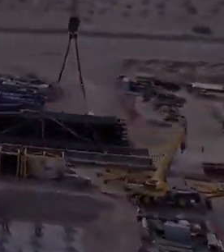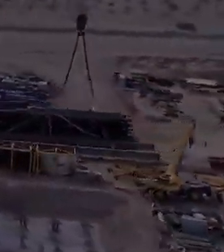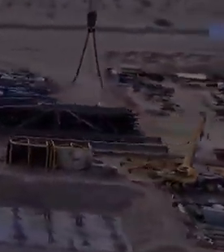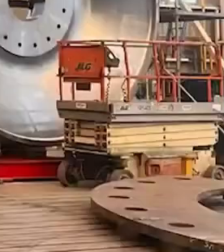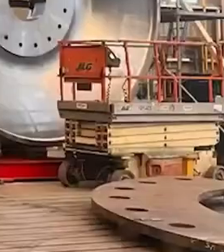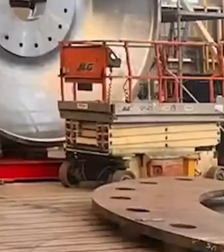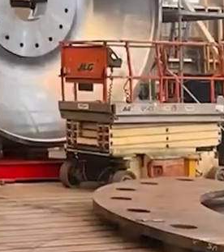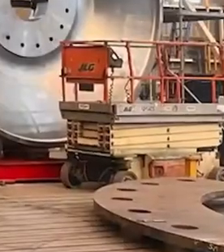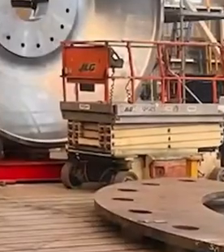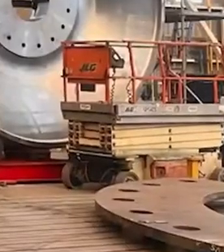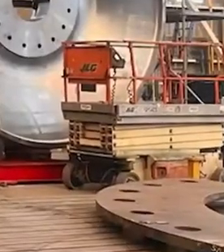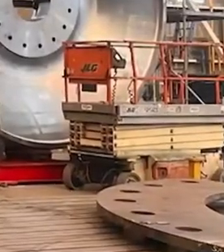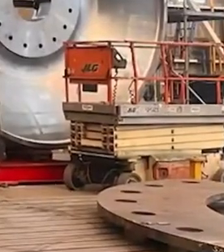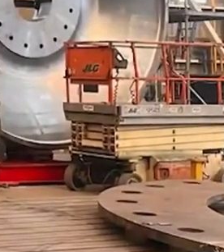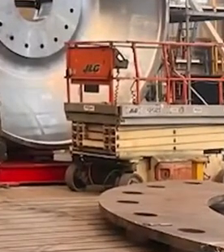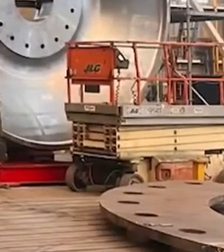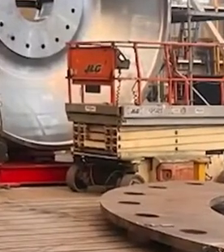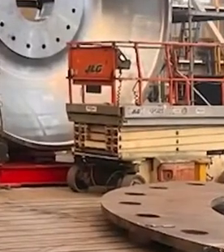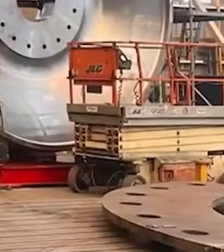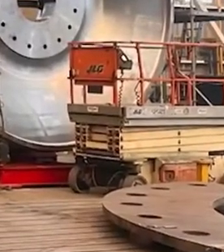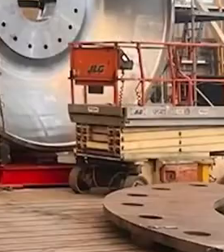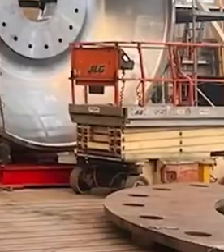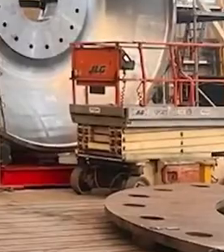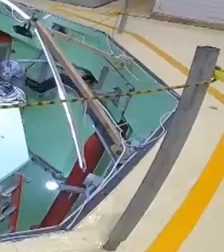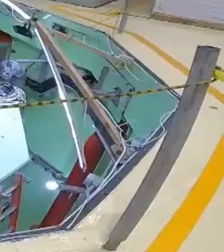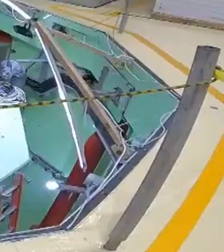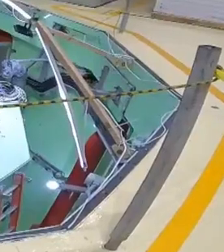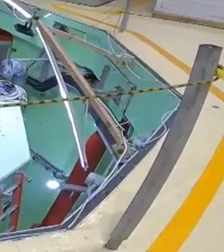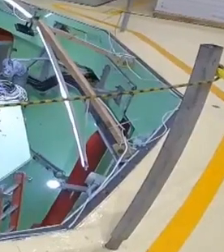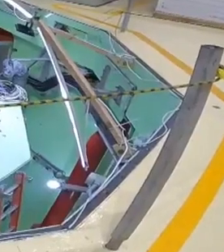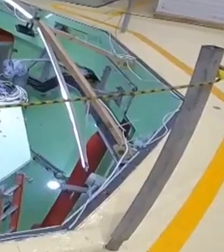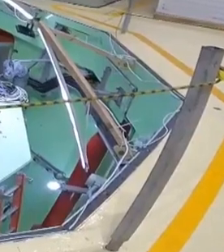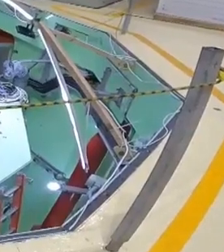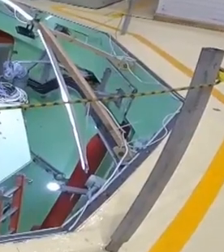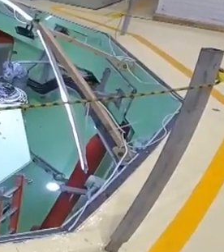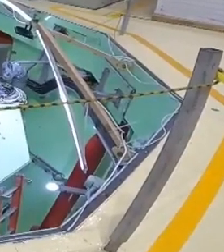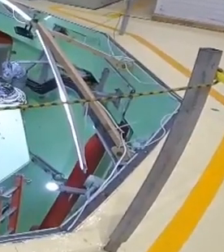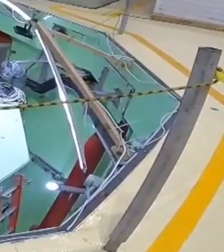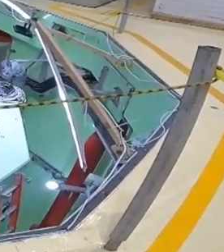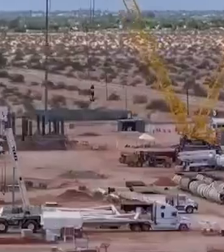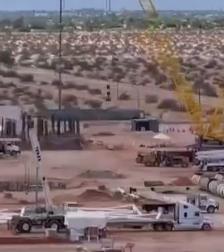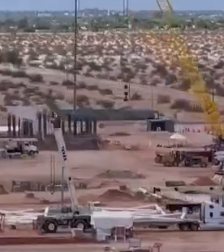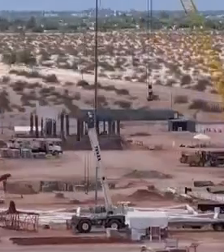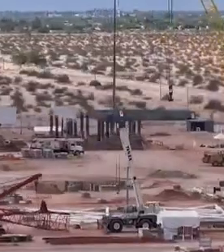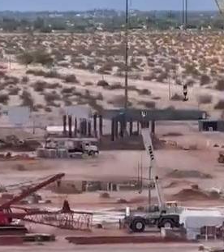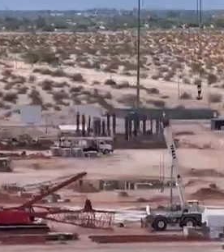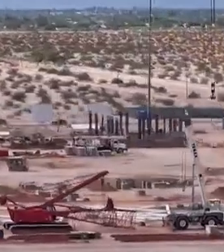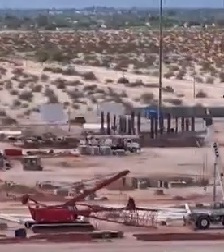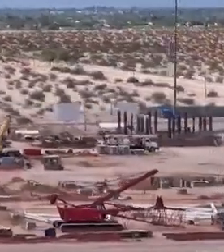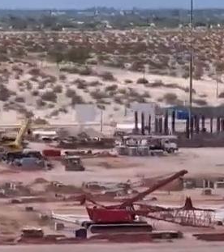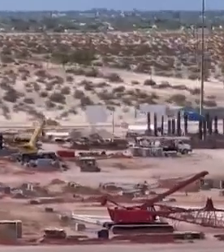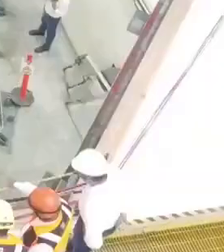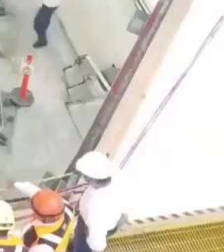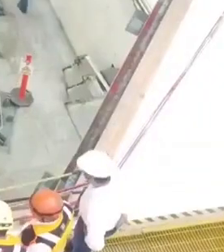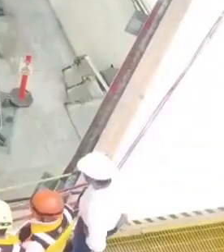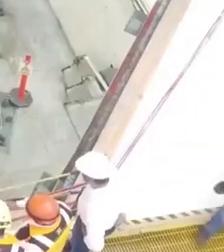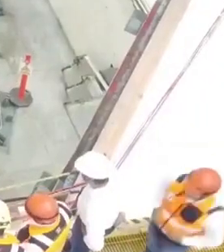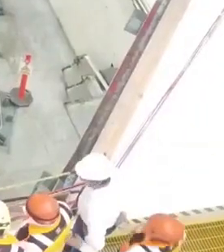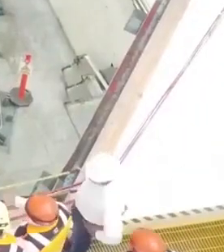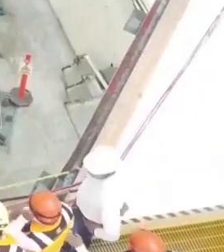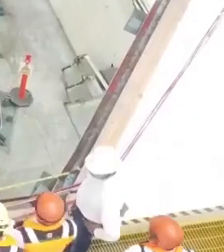eliminan intermediarios al contratar directamente con los fabricantes de turbinas y generadores. Dicho rescate consiste en la